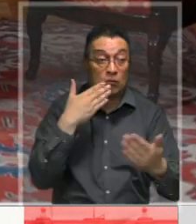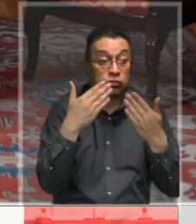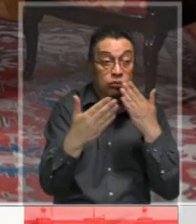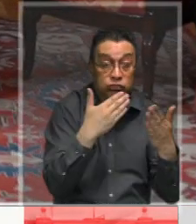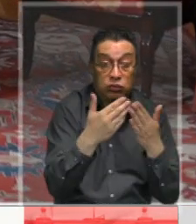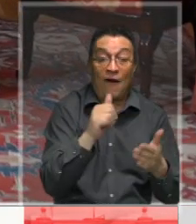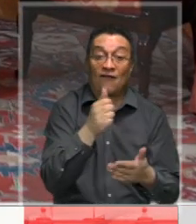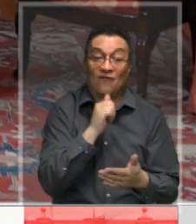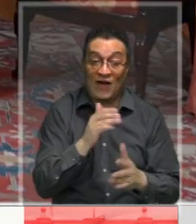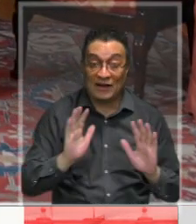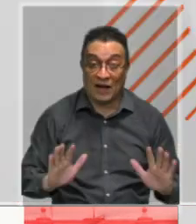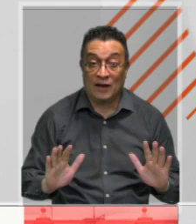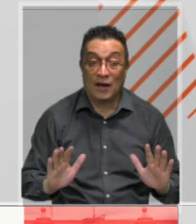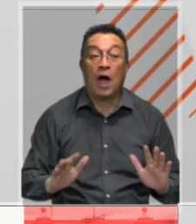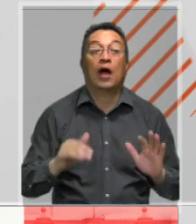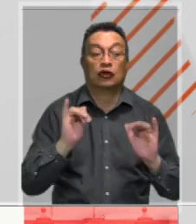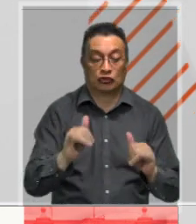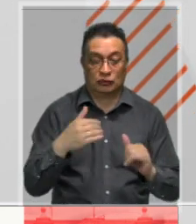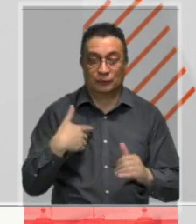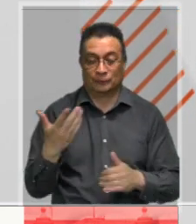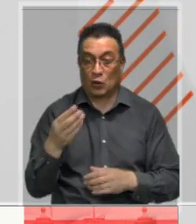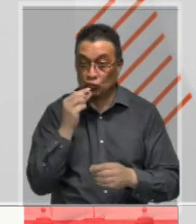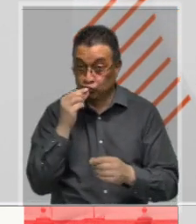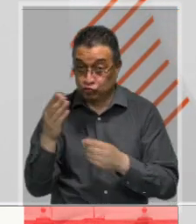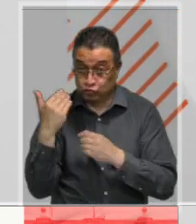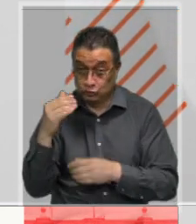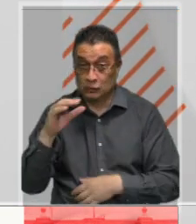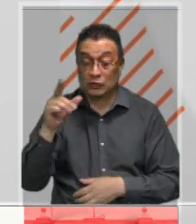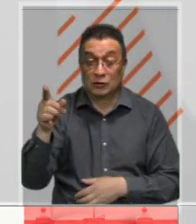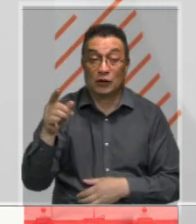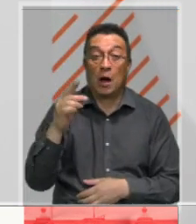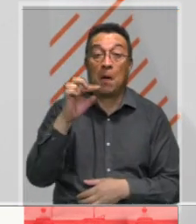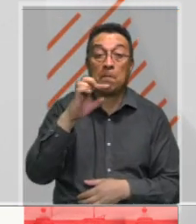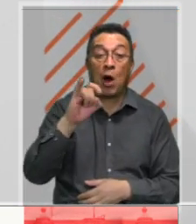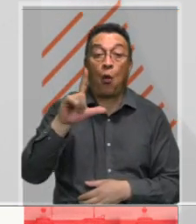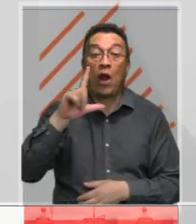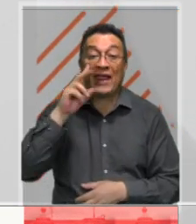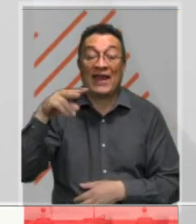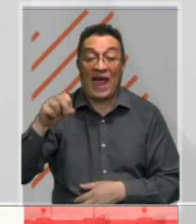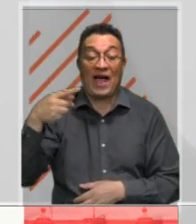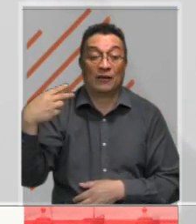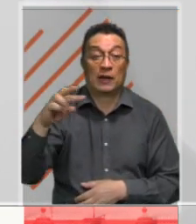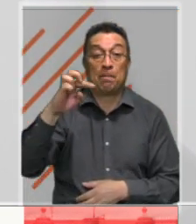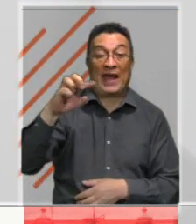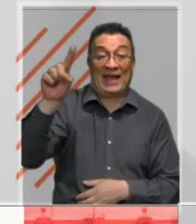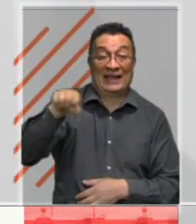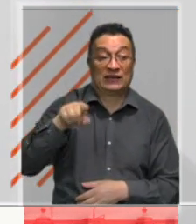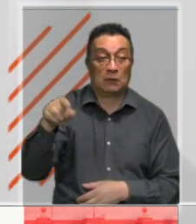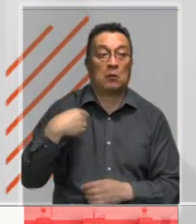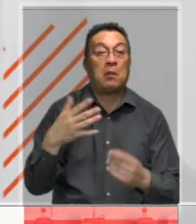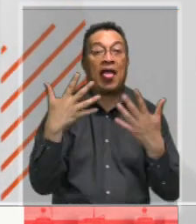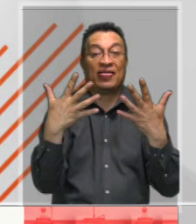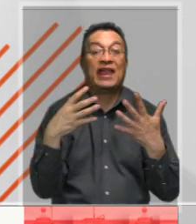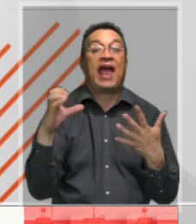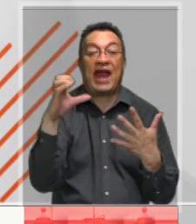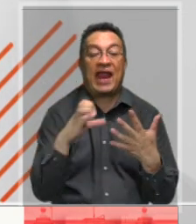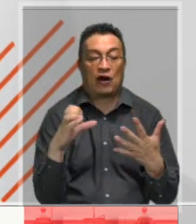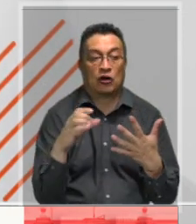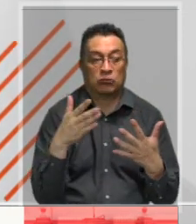Ivanovich, que hablamos recién ahora, eso podría ser entre como el 10 de enero. Con suerte. O sea, los